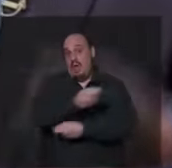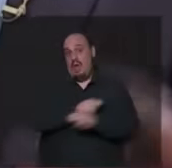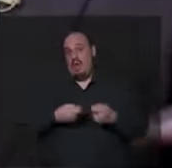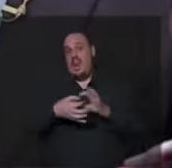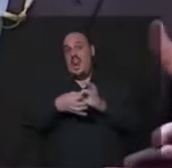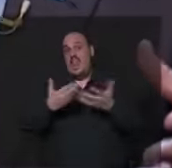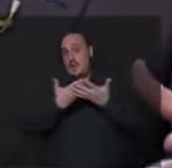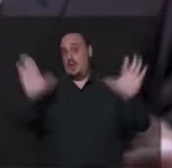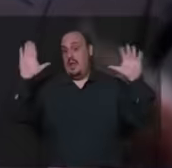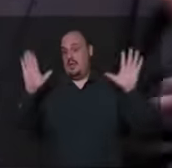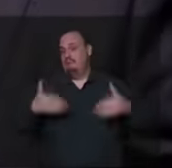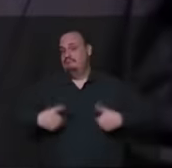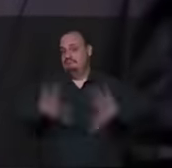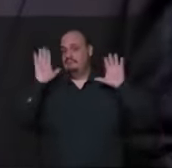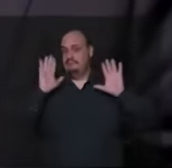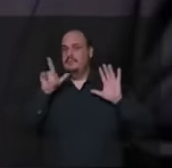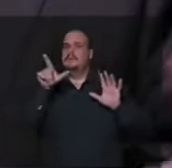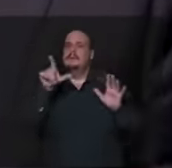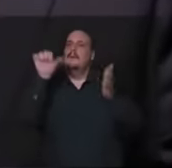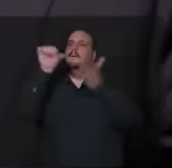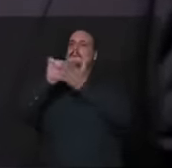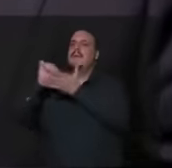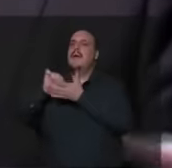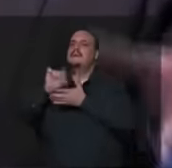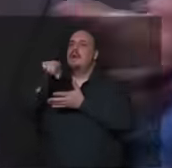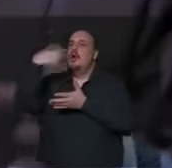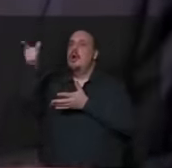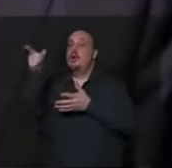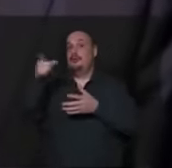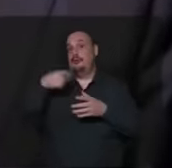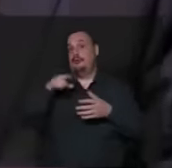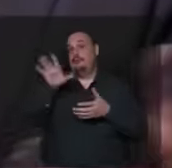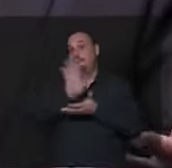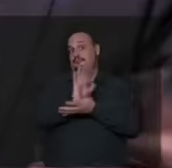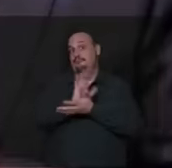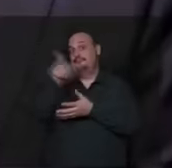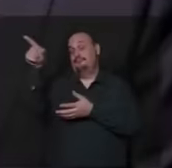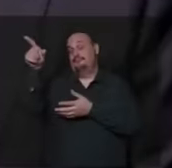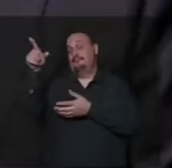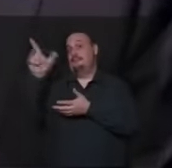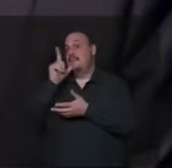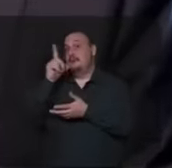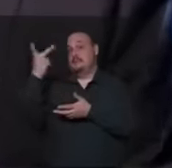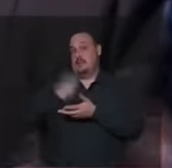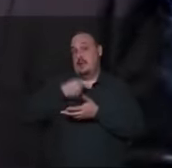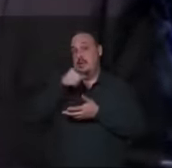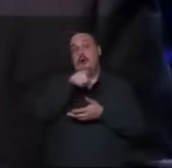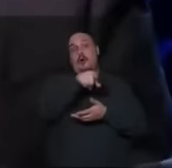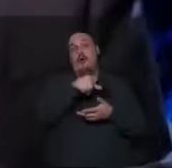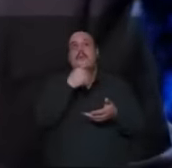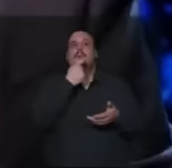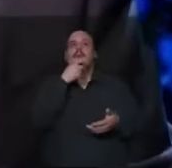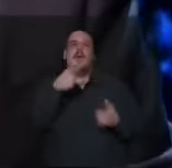mientras los países que supuestamente va a alinear el señor nos la cierran, y si no, preguntemos lo que le cuesta a